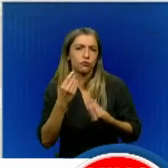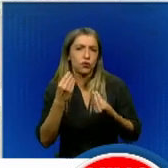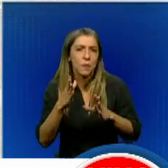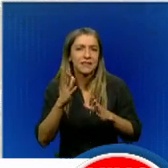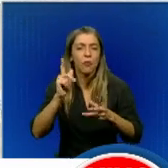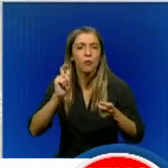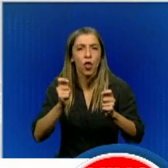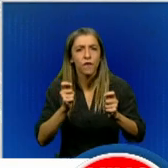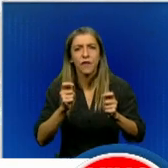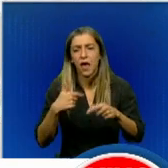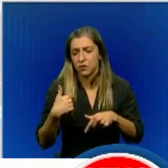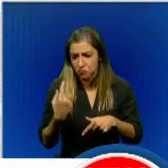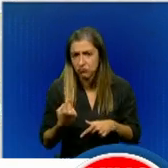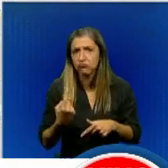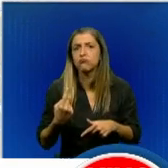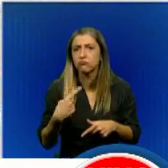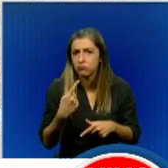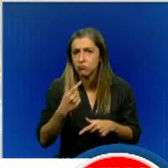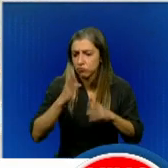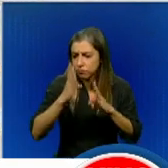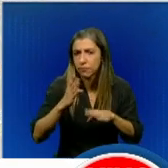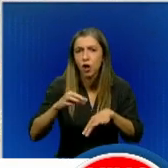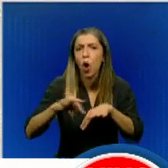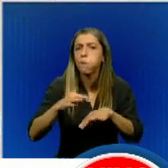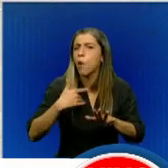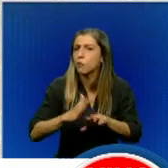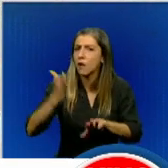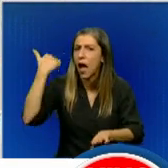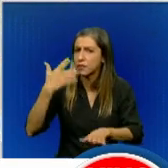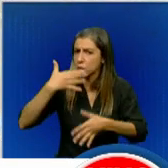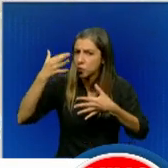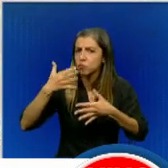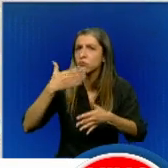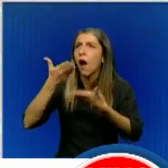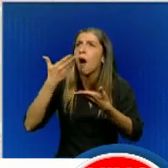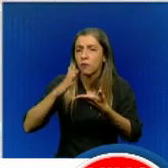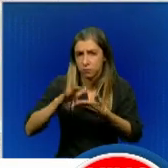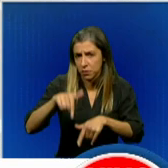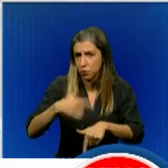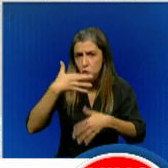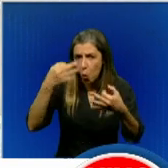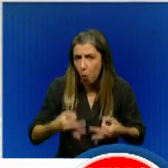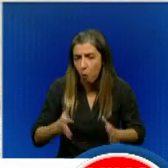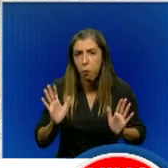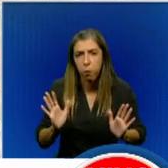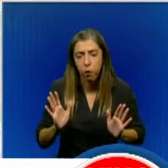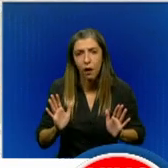dispuestos a hacer y que nos comprometimos y vamos a cumplir con el pueblo argentino